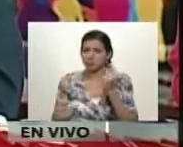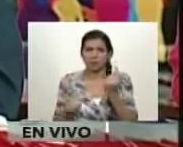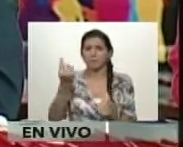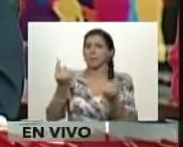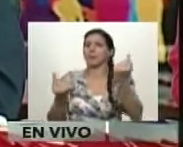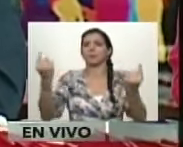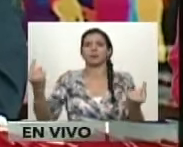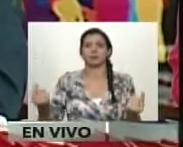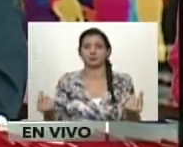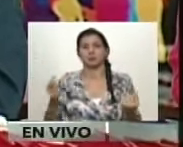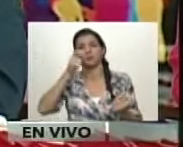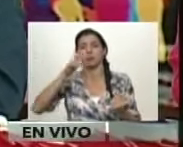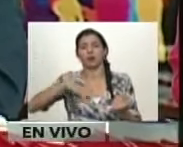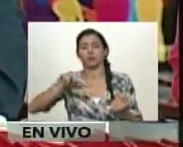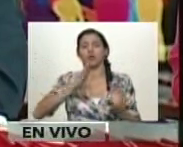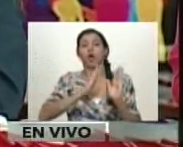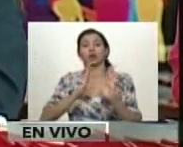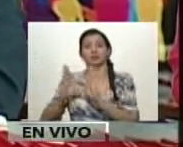ese pueblo organizado.